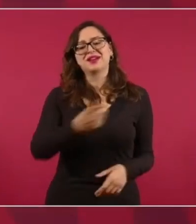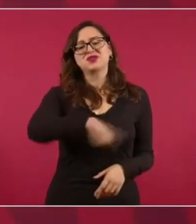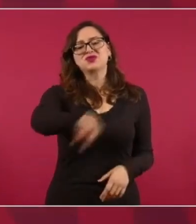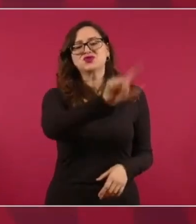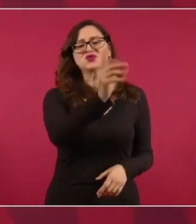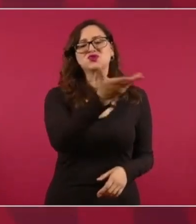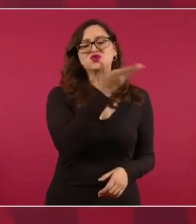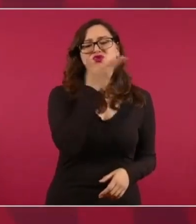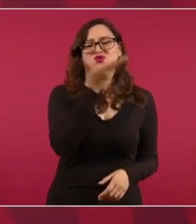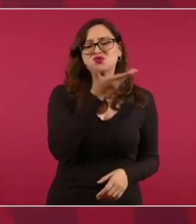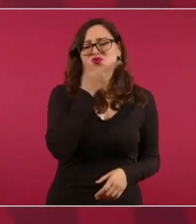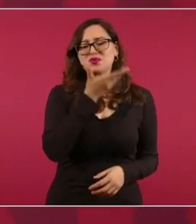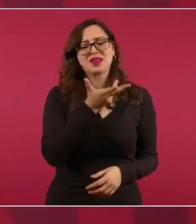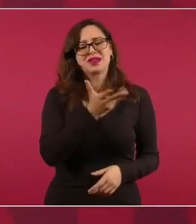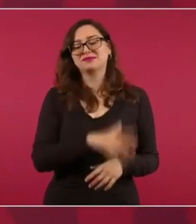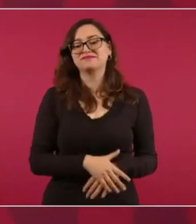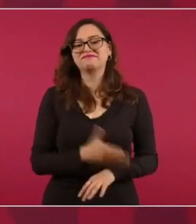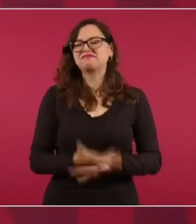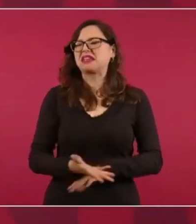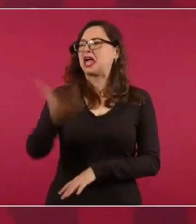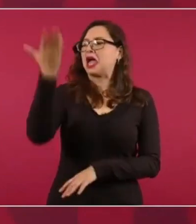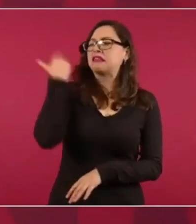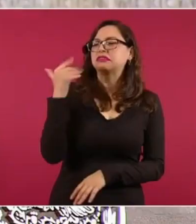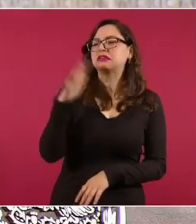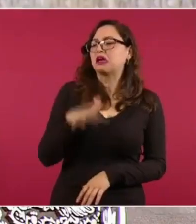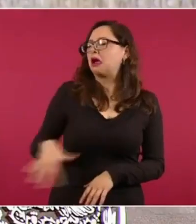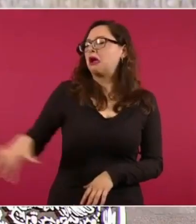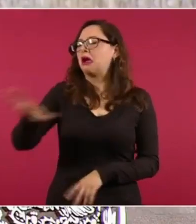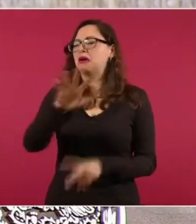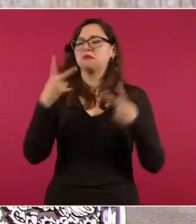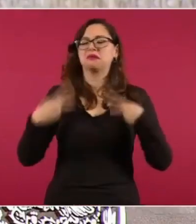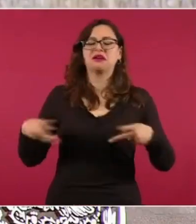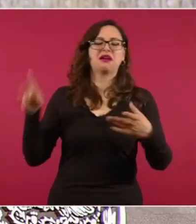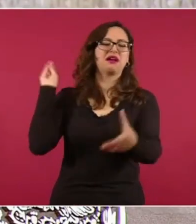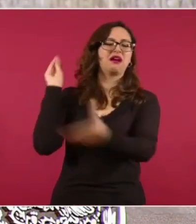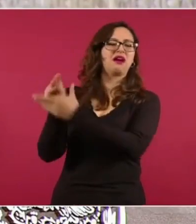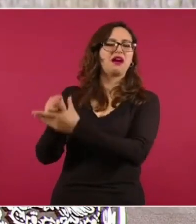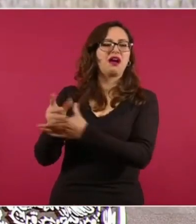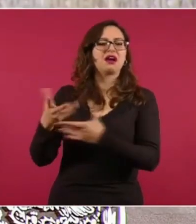Decían, el pueblo no existe. La política es asunto de los políticos.